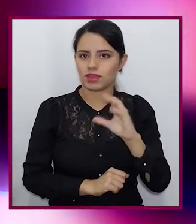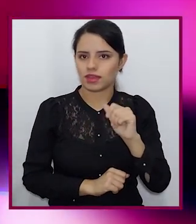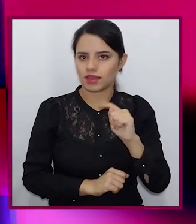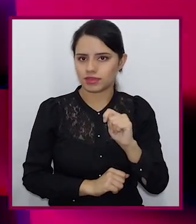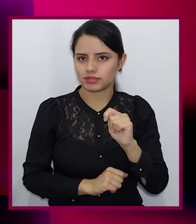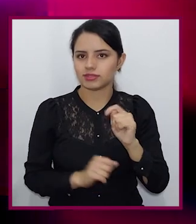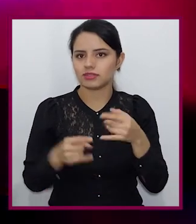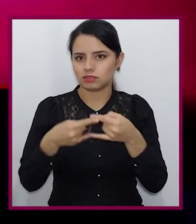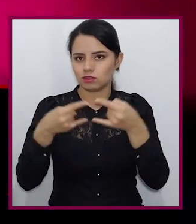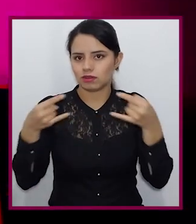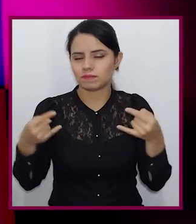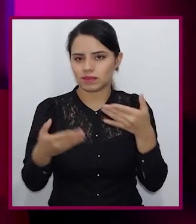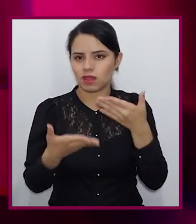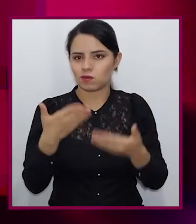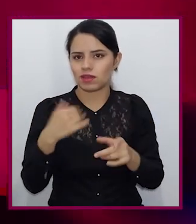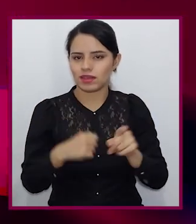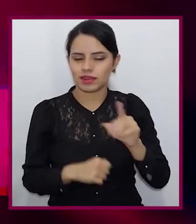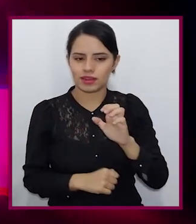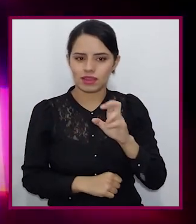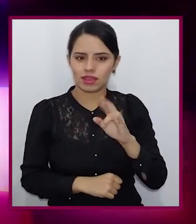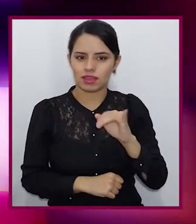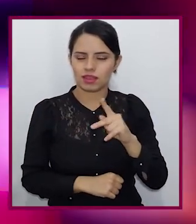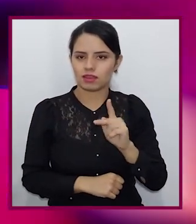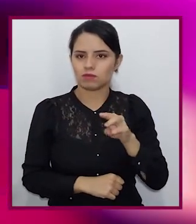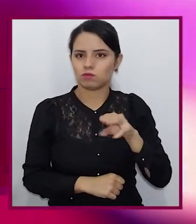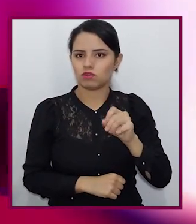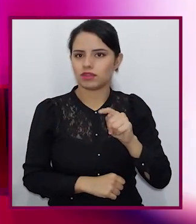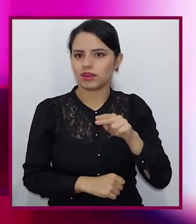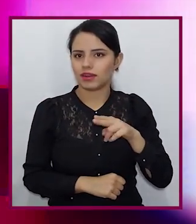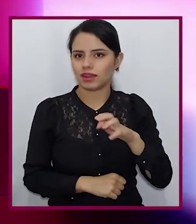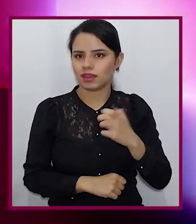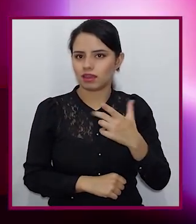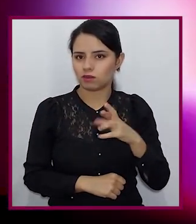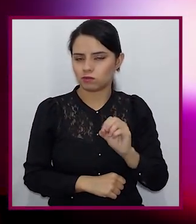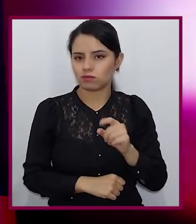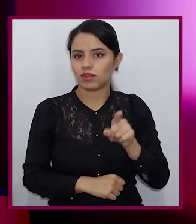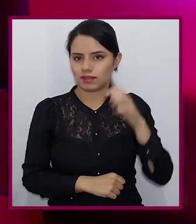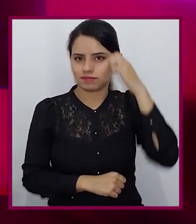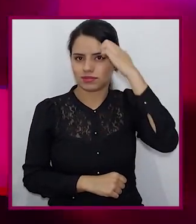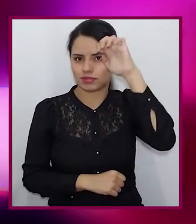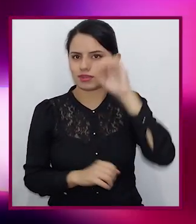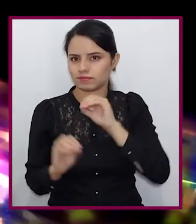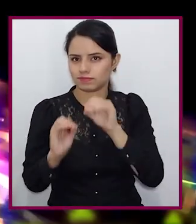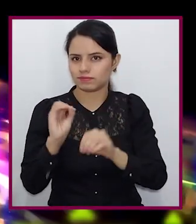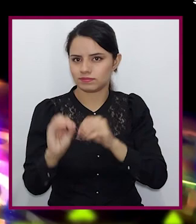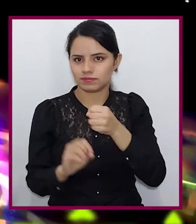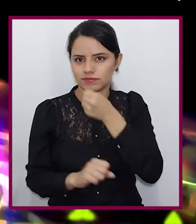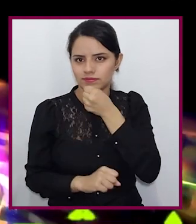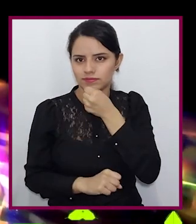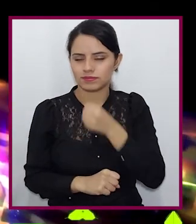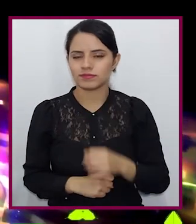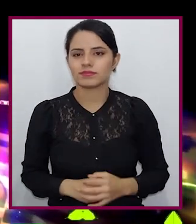conectarnos con Eric Montenegro, un auténtico experto en la elaboración de podcast.